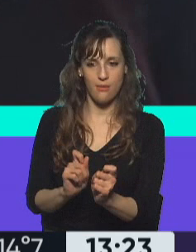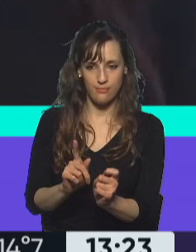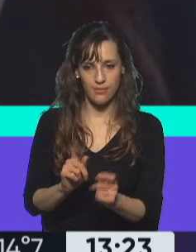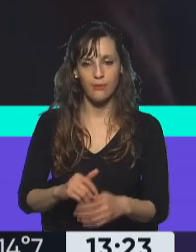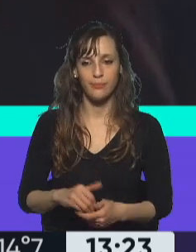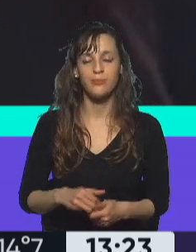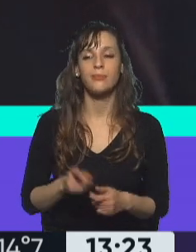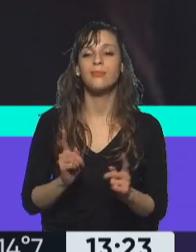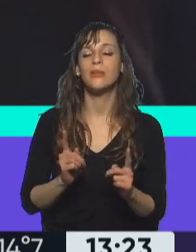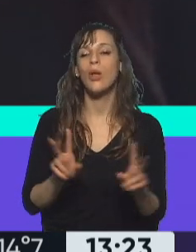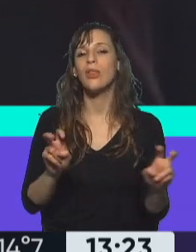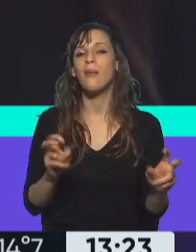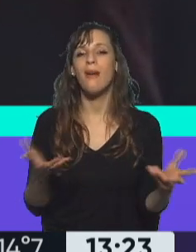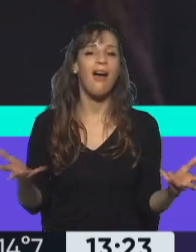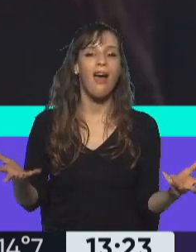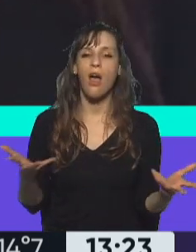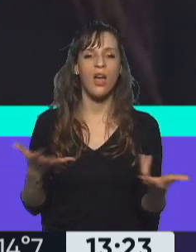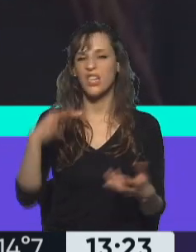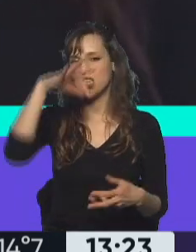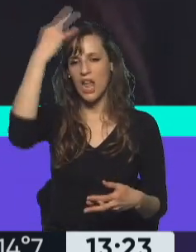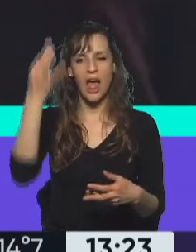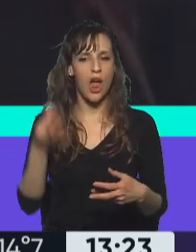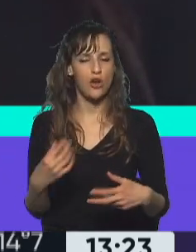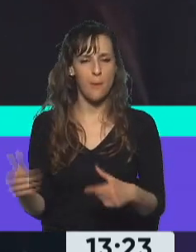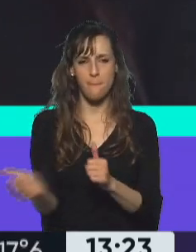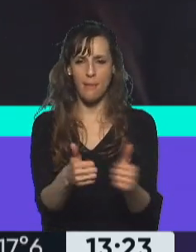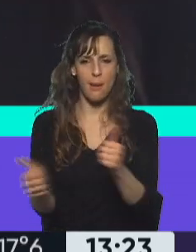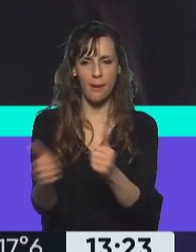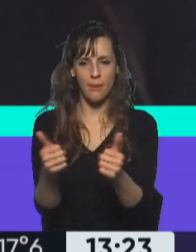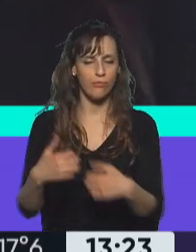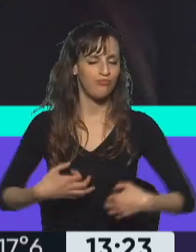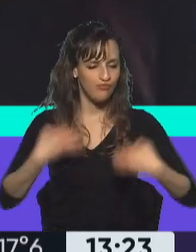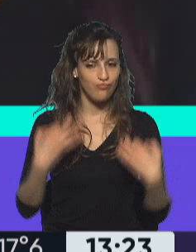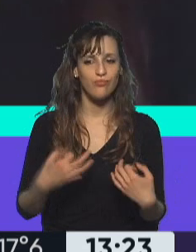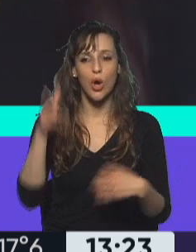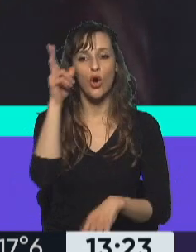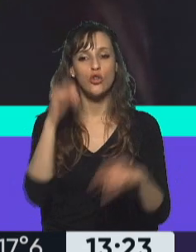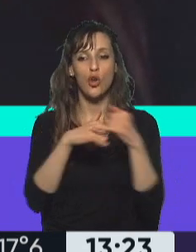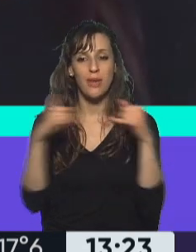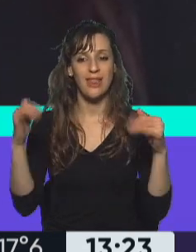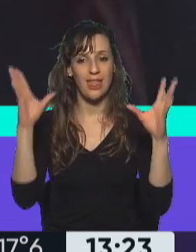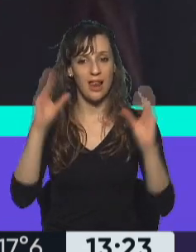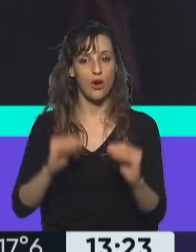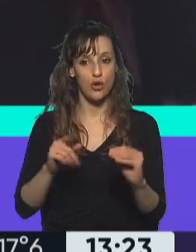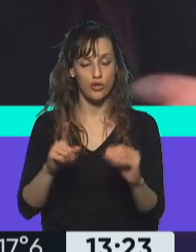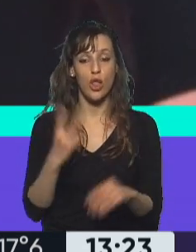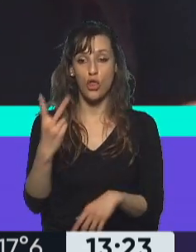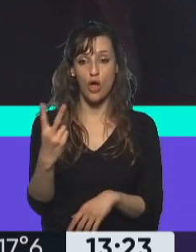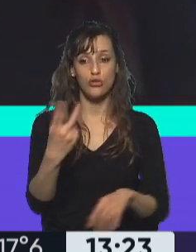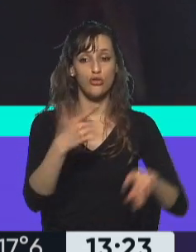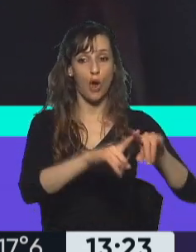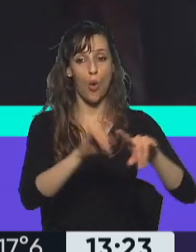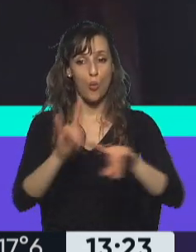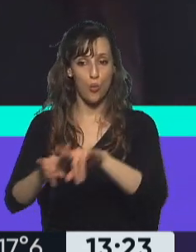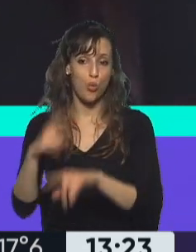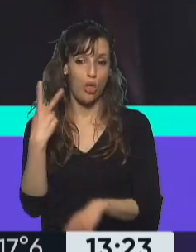De jugarse todo allí en el escenario, qué ganas de ir. 8:30 de la noche, quedan 2 funciones más, 2 semanas